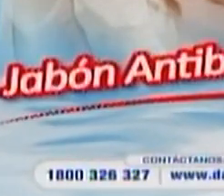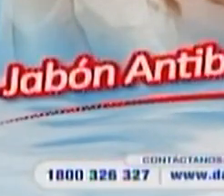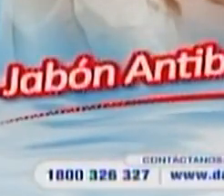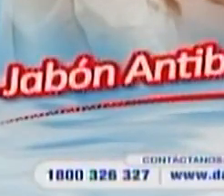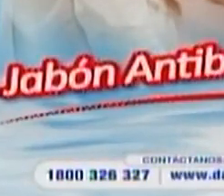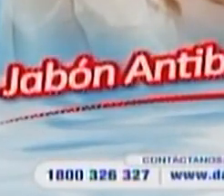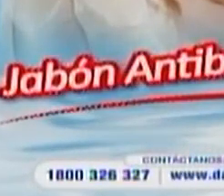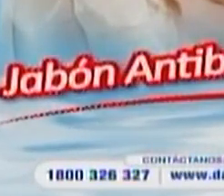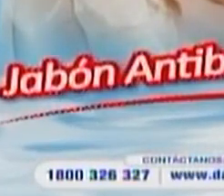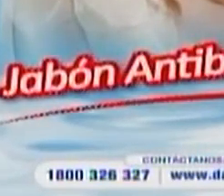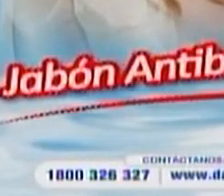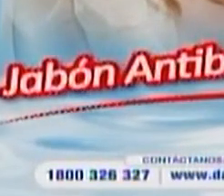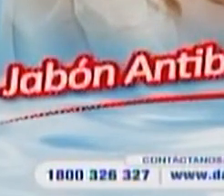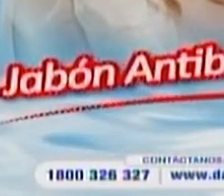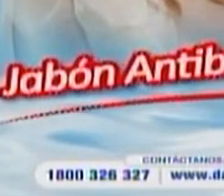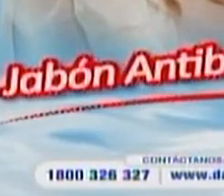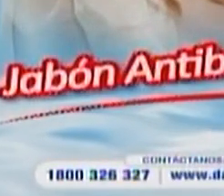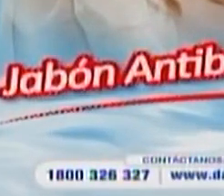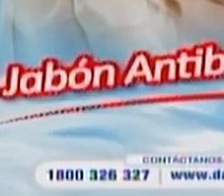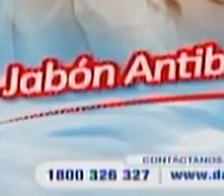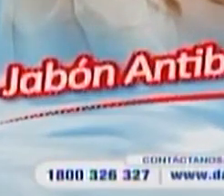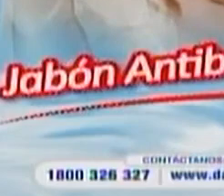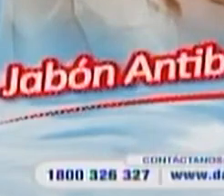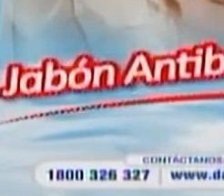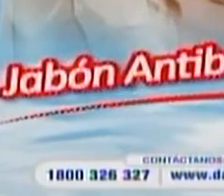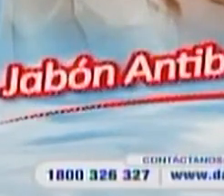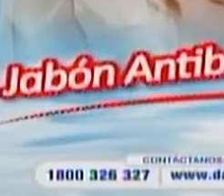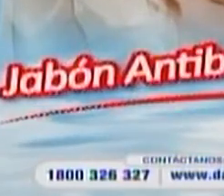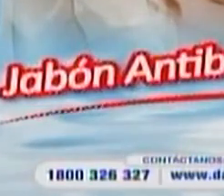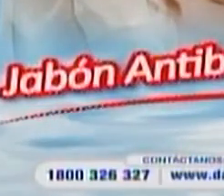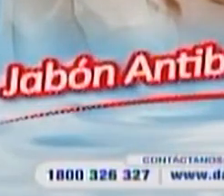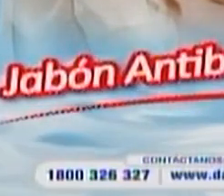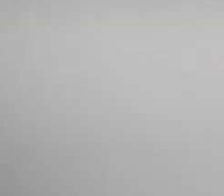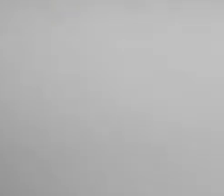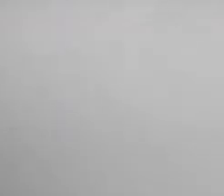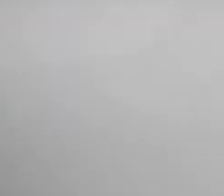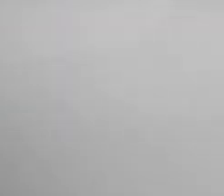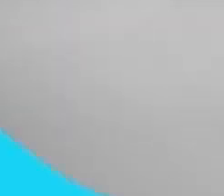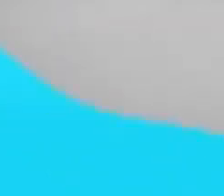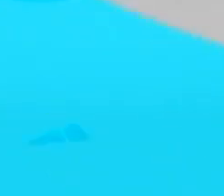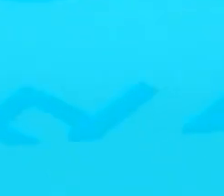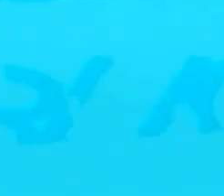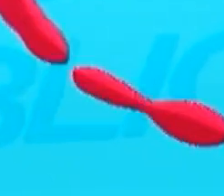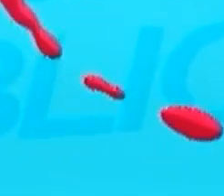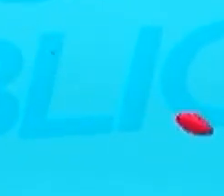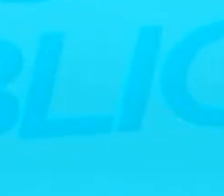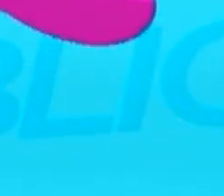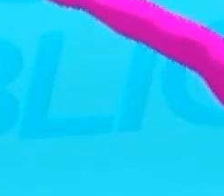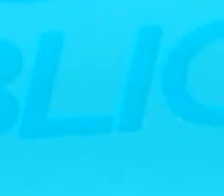El nuevo jabón Best antibacterial elimina las bacterias dejando un fresco aroma.